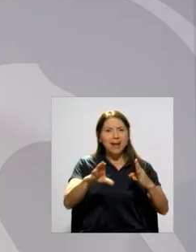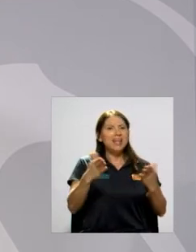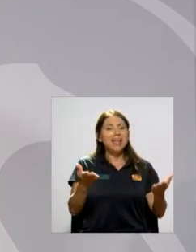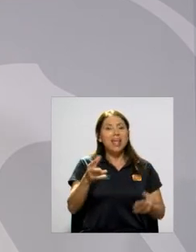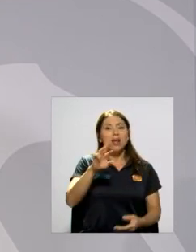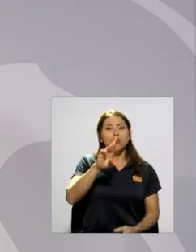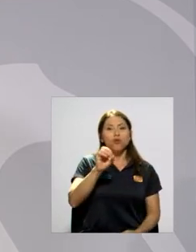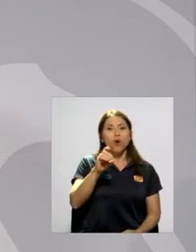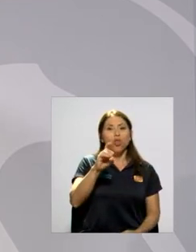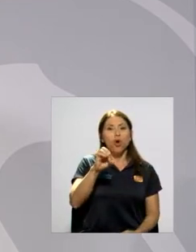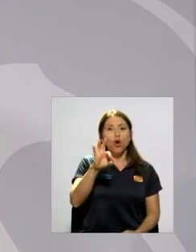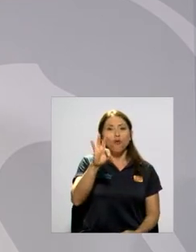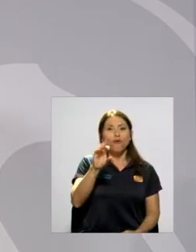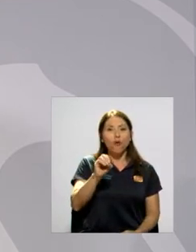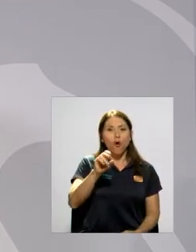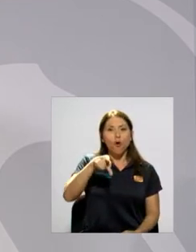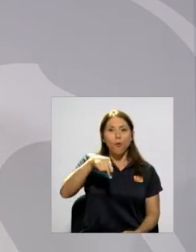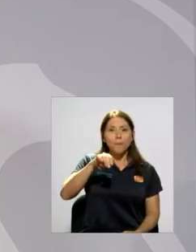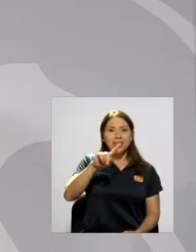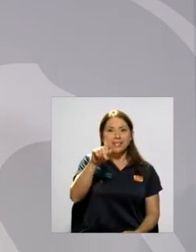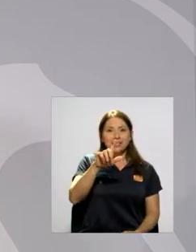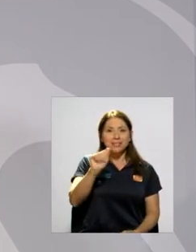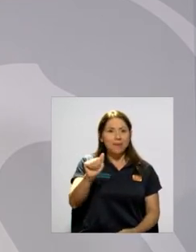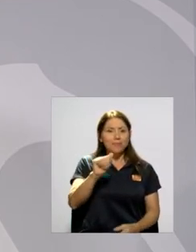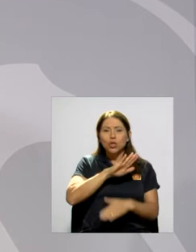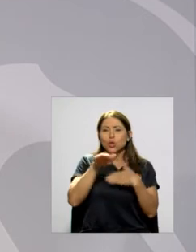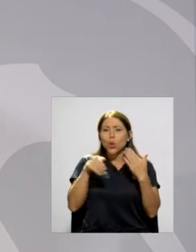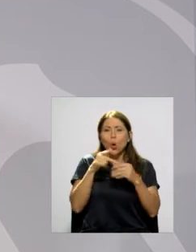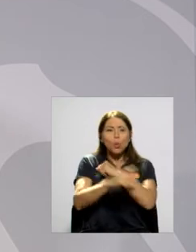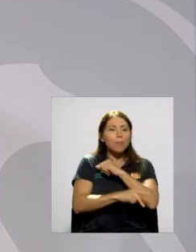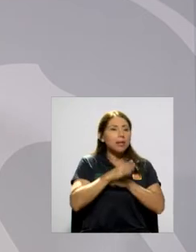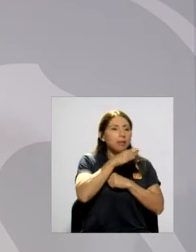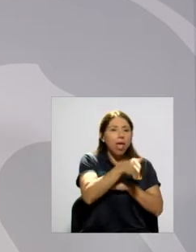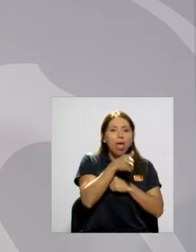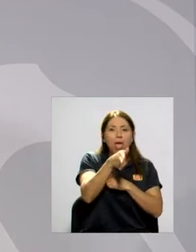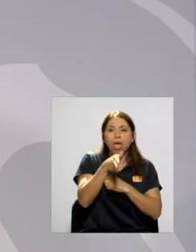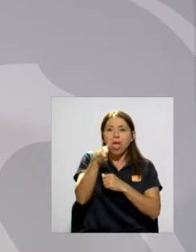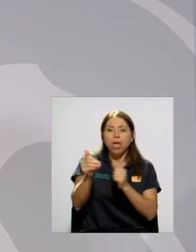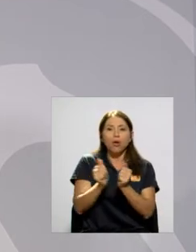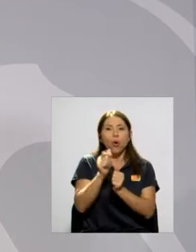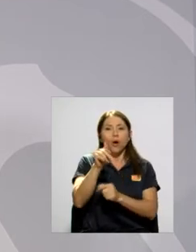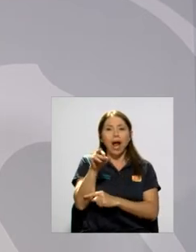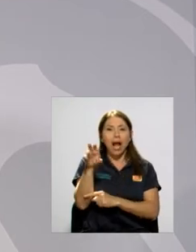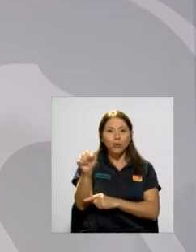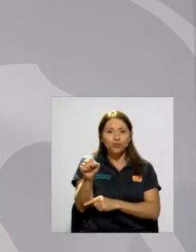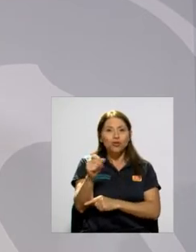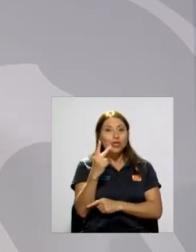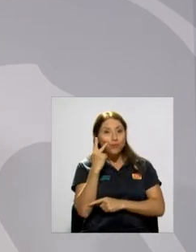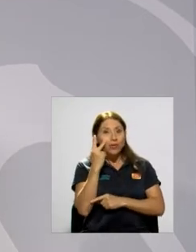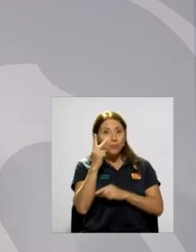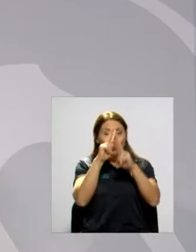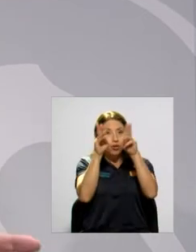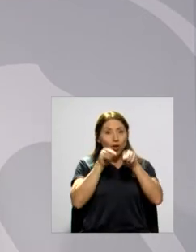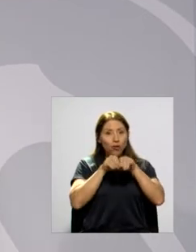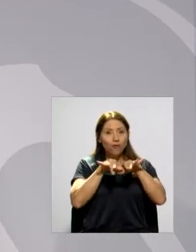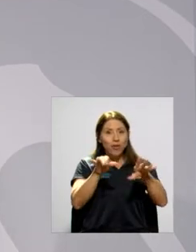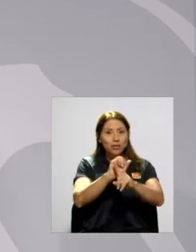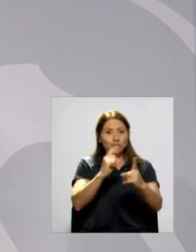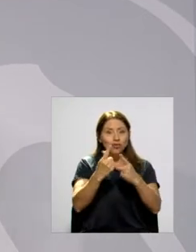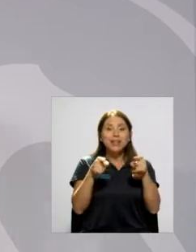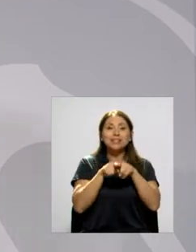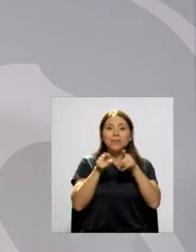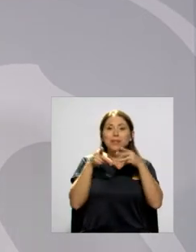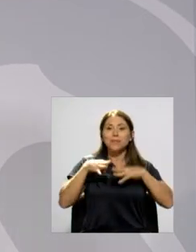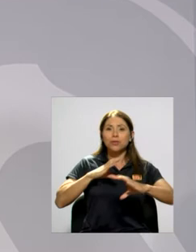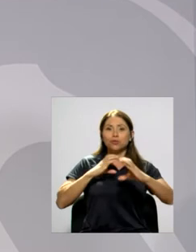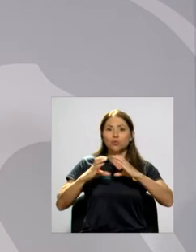Pisa caminó todo el país con Carlos. Uh-huh. Era tangible no solamente en las redes sociales, sino en los medios de comunicación. Y creo que otra lectura que